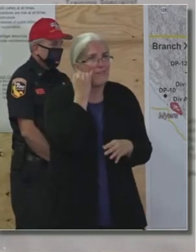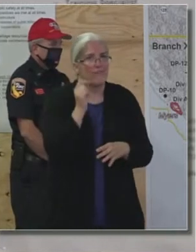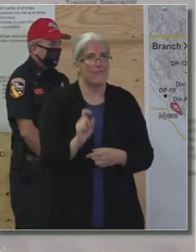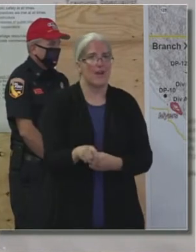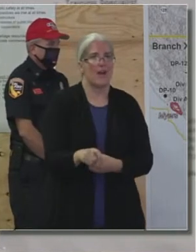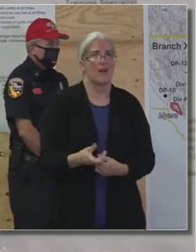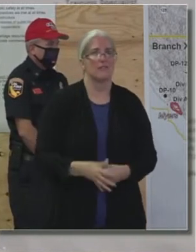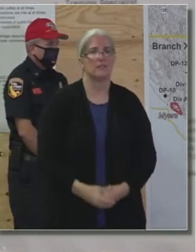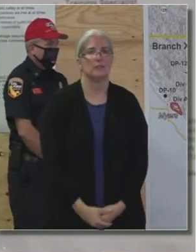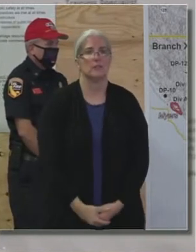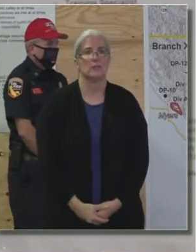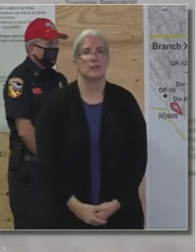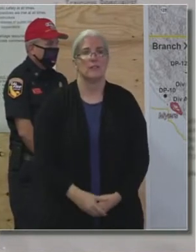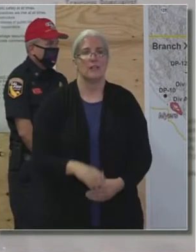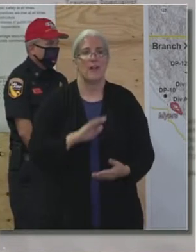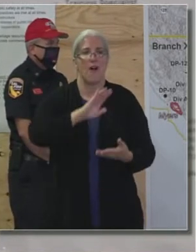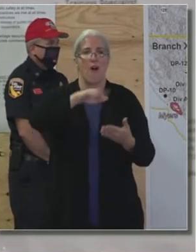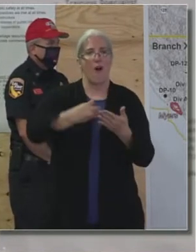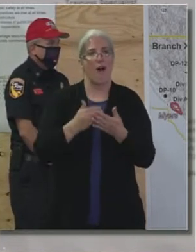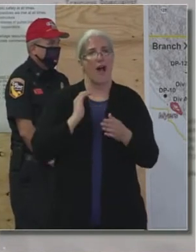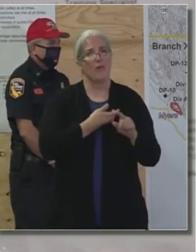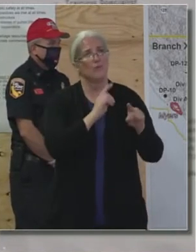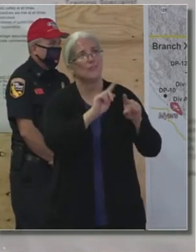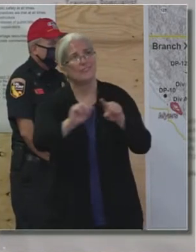pero lo están haciendo